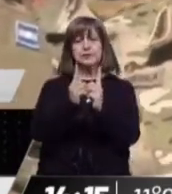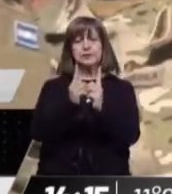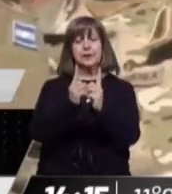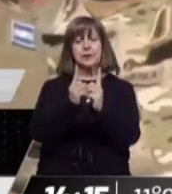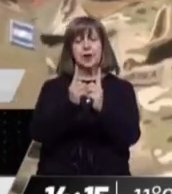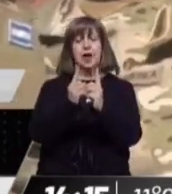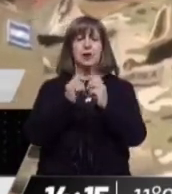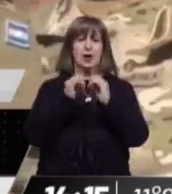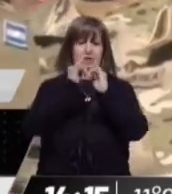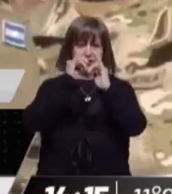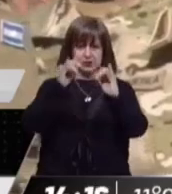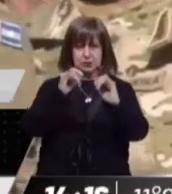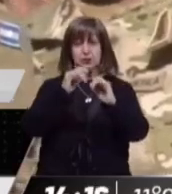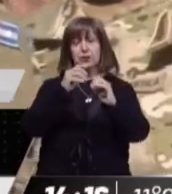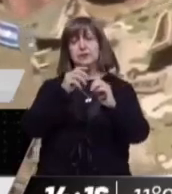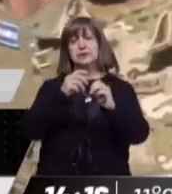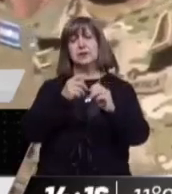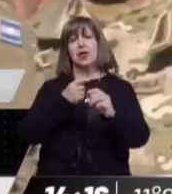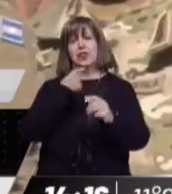decir que